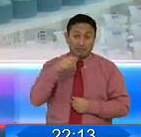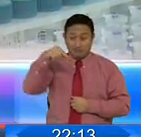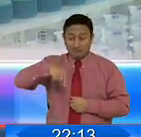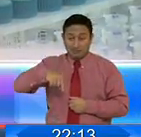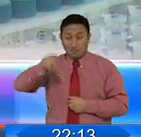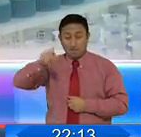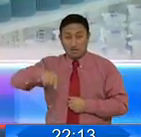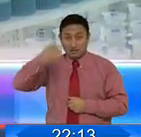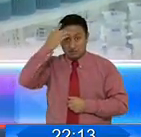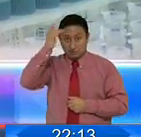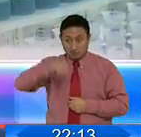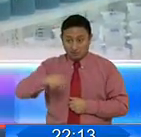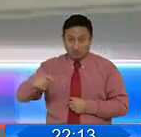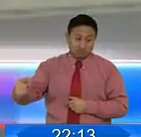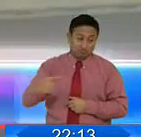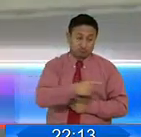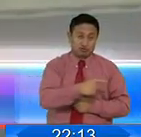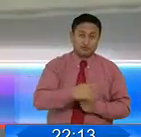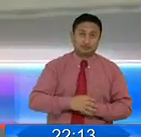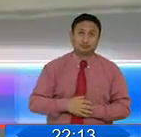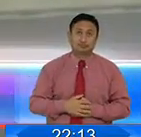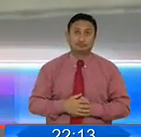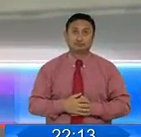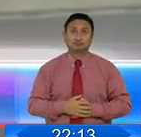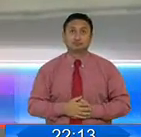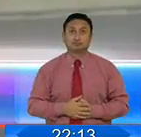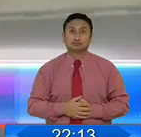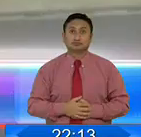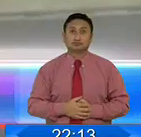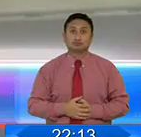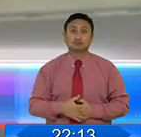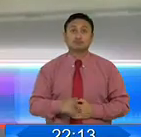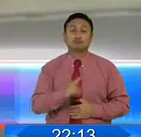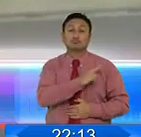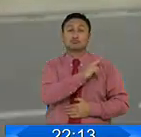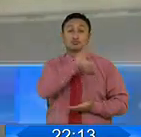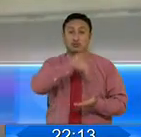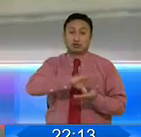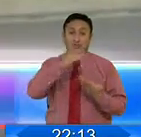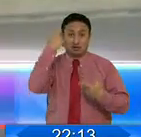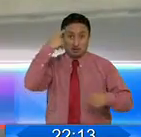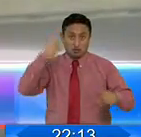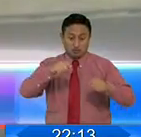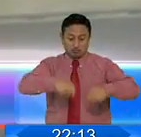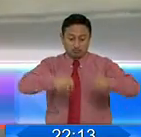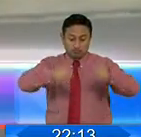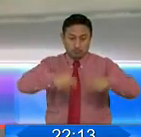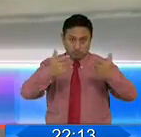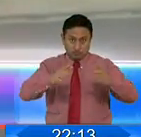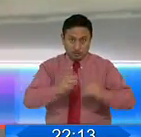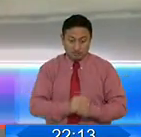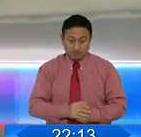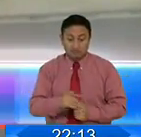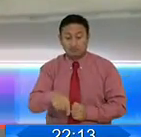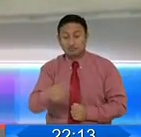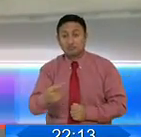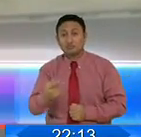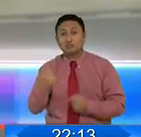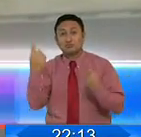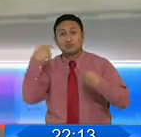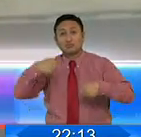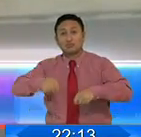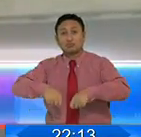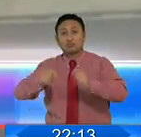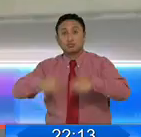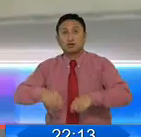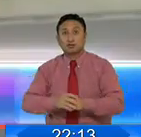los pacientes en la ciudad. Hemos ya firmado el convenio con la Universidad Central, estamos a la espera de firmar el convenio con la